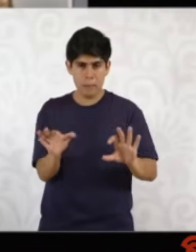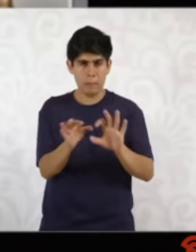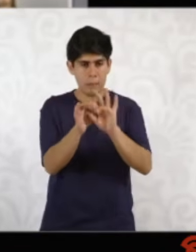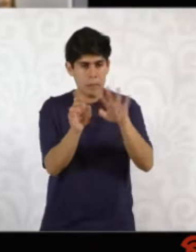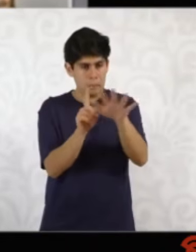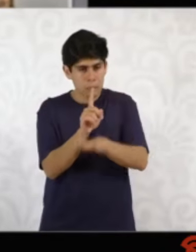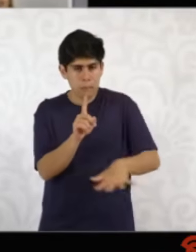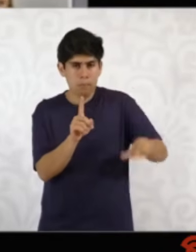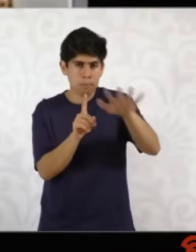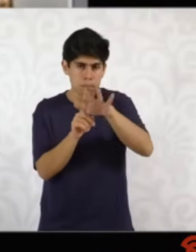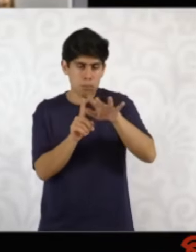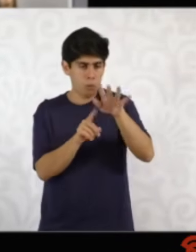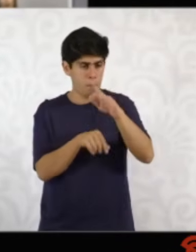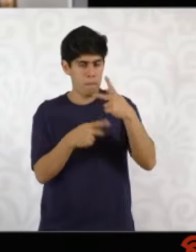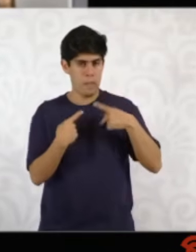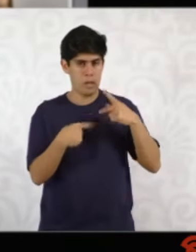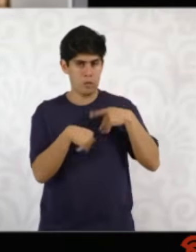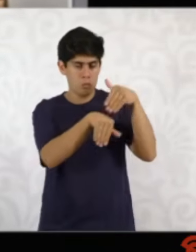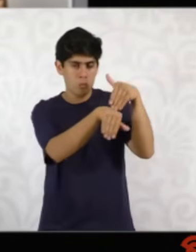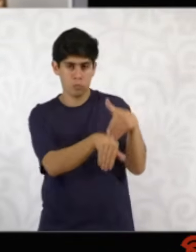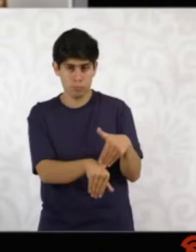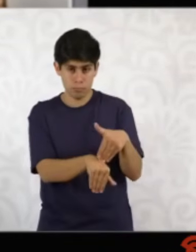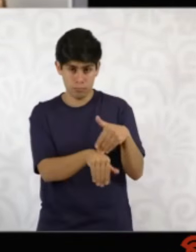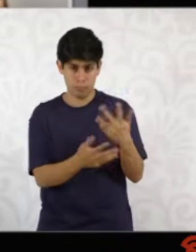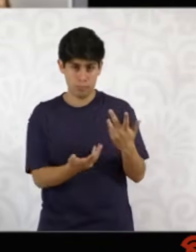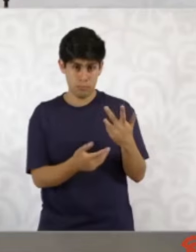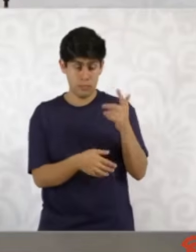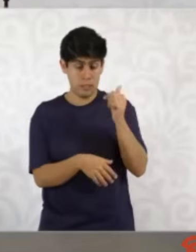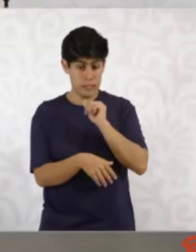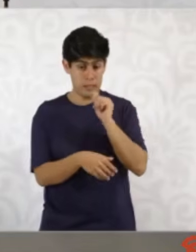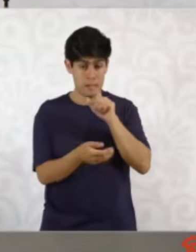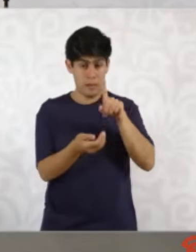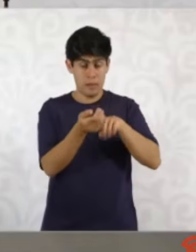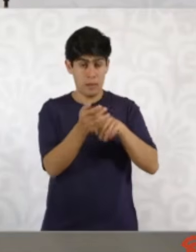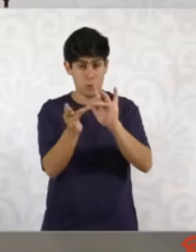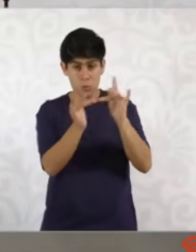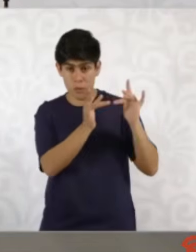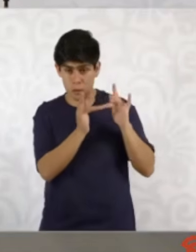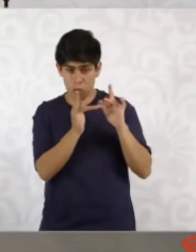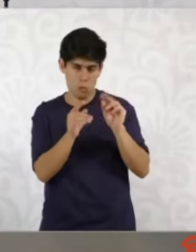y al sistema de información que no siempre es en medios de comunicación, digamos.